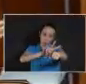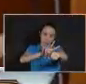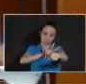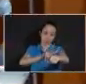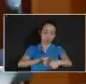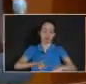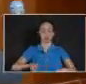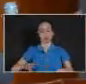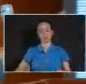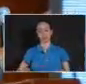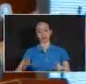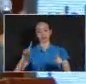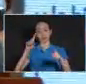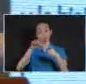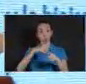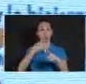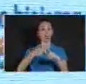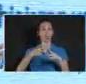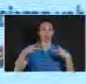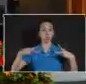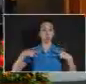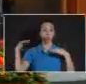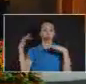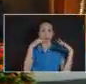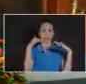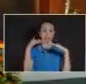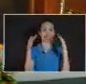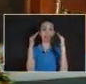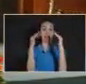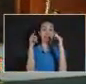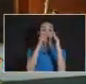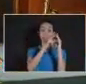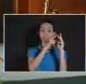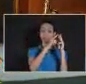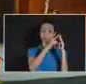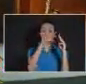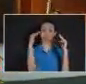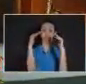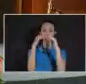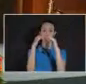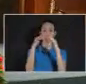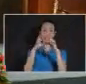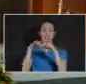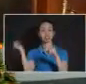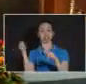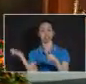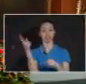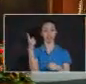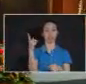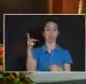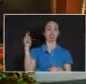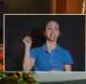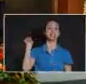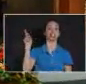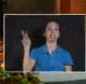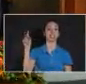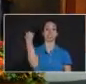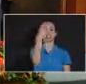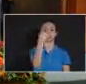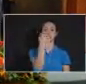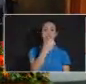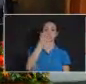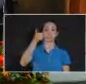Resulta que cuando hubo guerra entre la casa de David y la casa de Saúl, hubo una pelea en donde